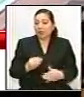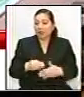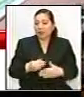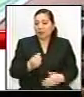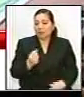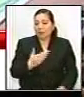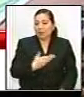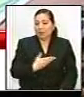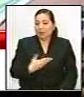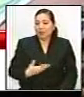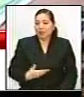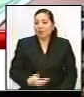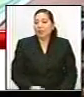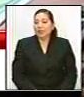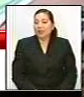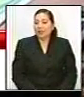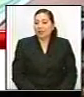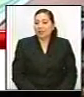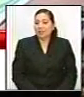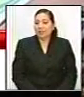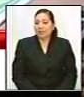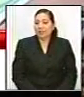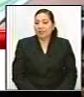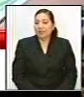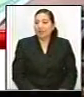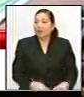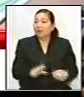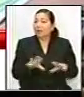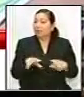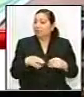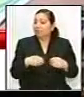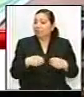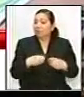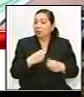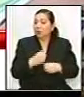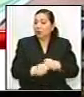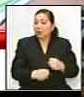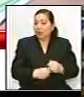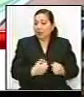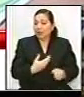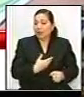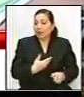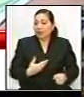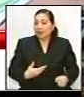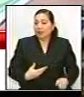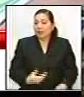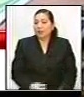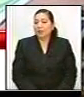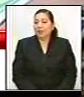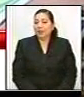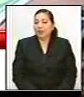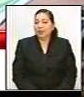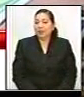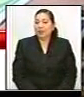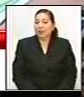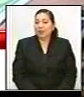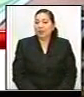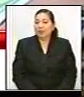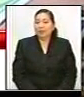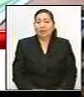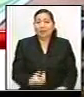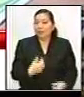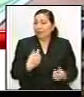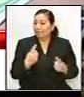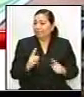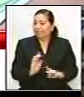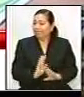siendo presidenta, pero yo no quiero aceptar porque he sido muchos años presidenta. Y no estoy de acuerdo